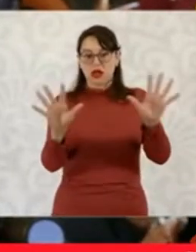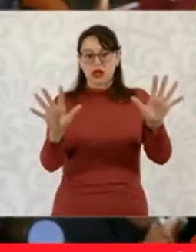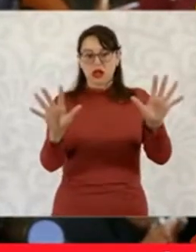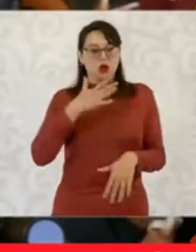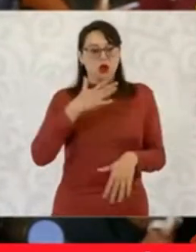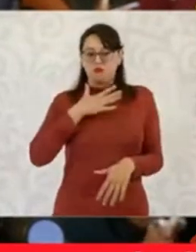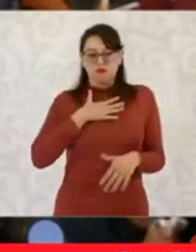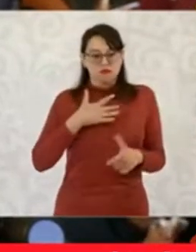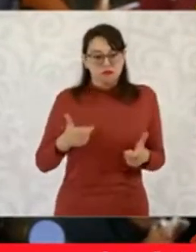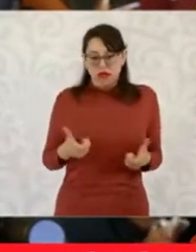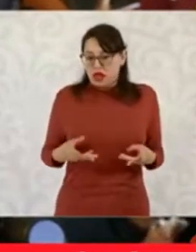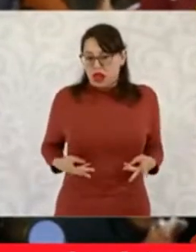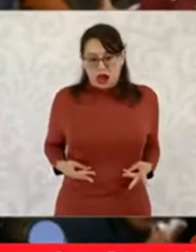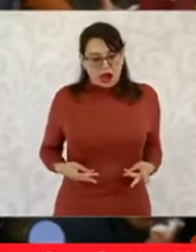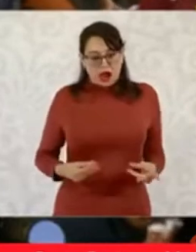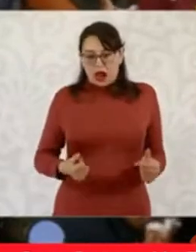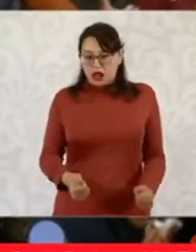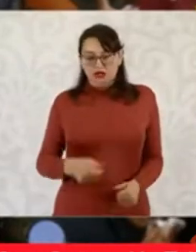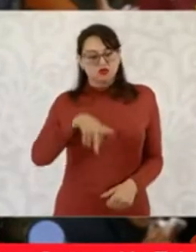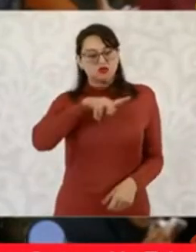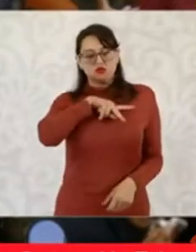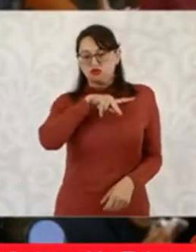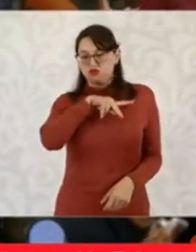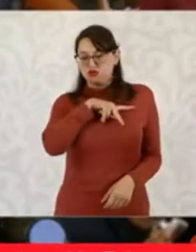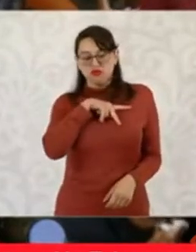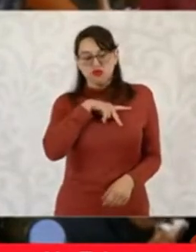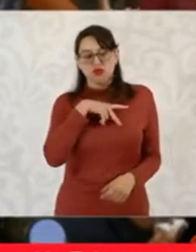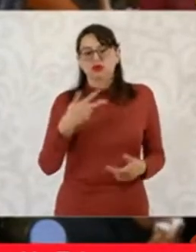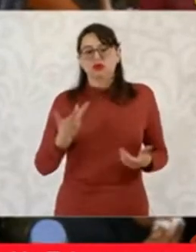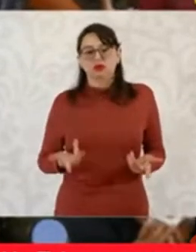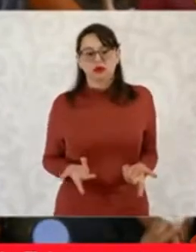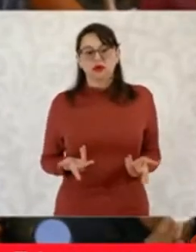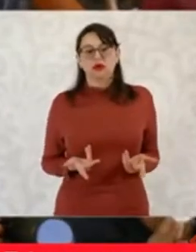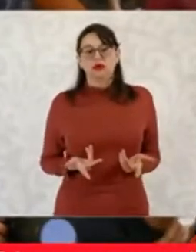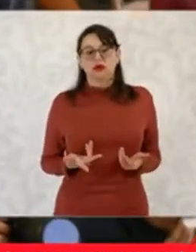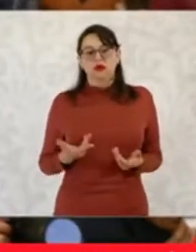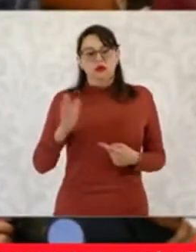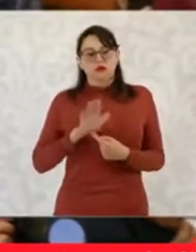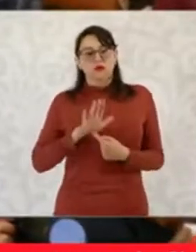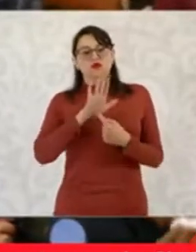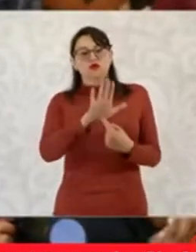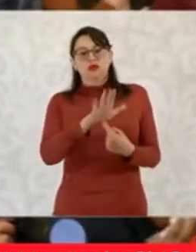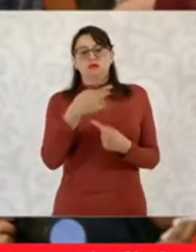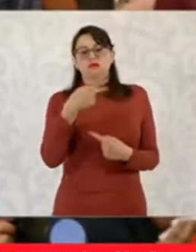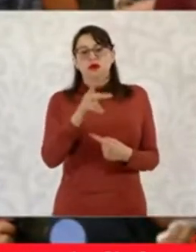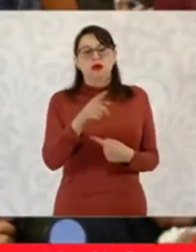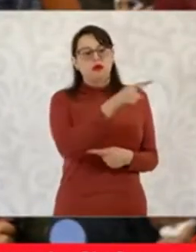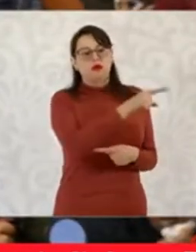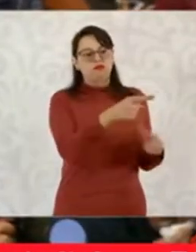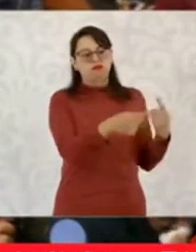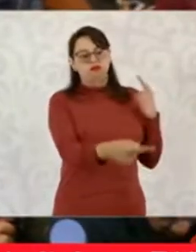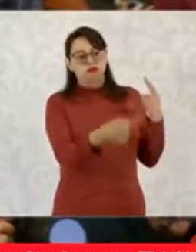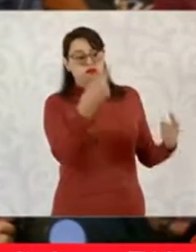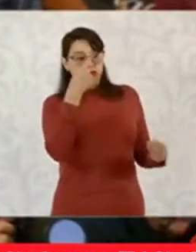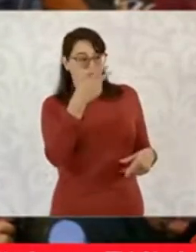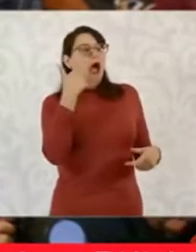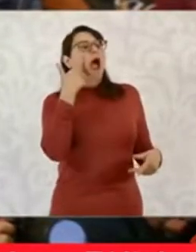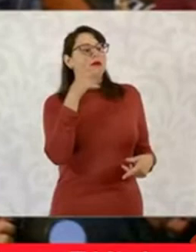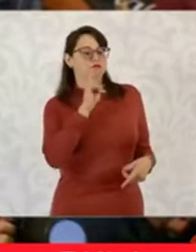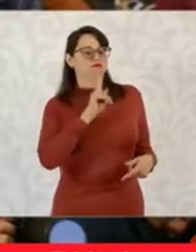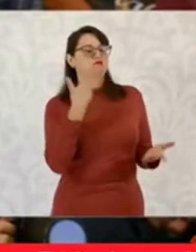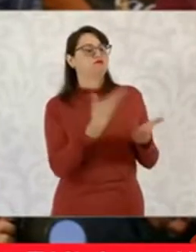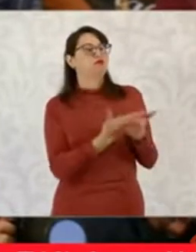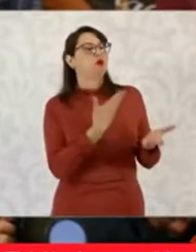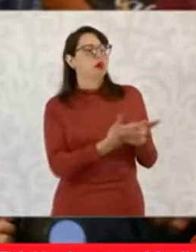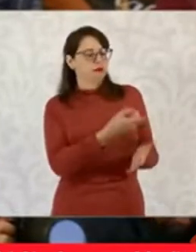propios, pues a lo que fui, mis propios viáticos. Obviamente hay forma de demostrar, pero bueno, quien acusa en todo caso es el que tiene que decir